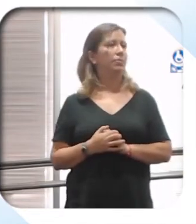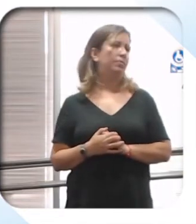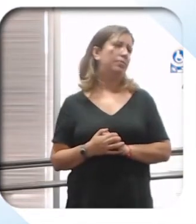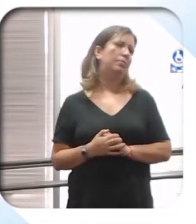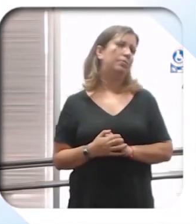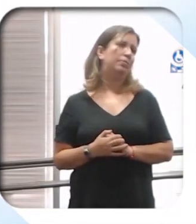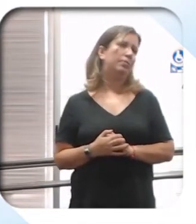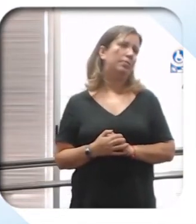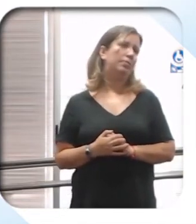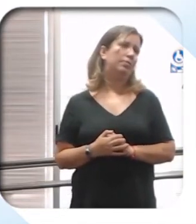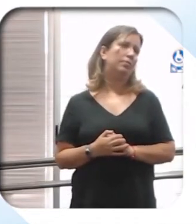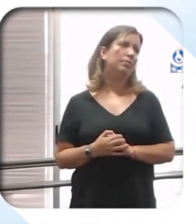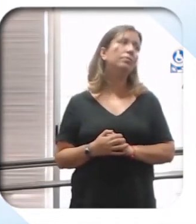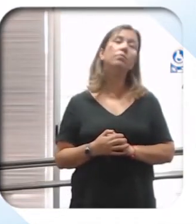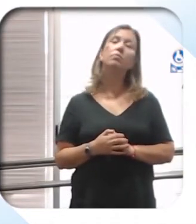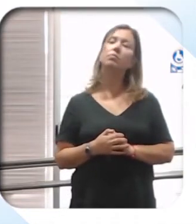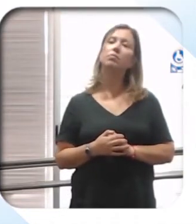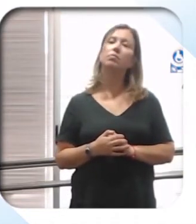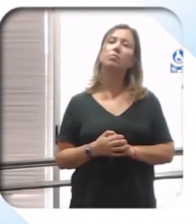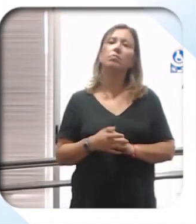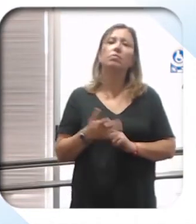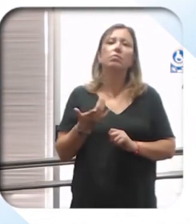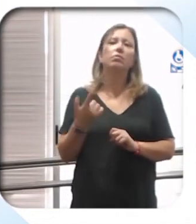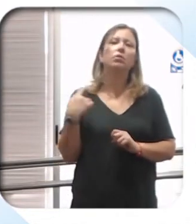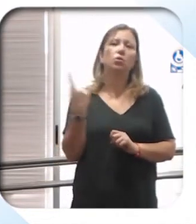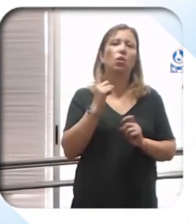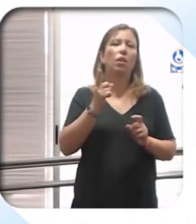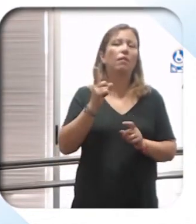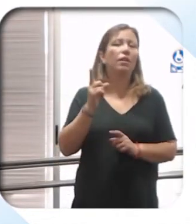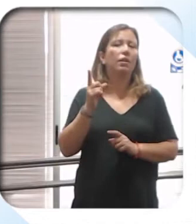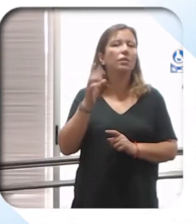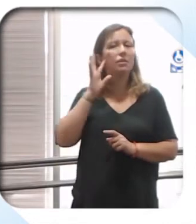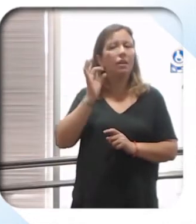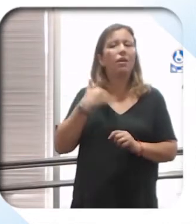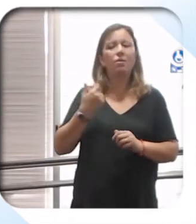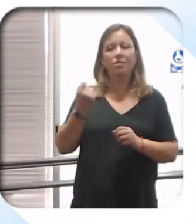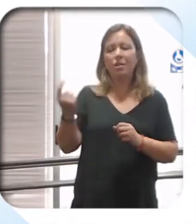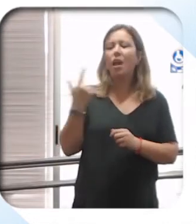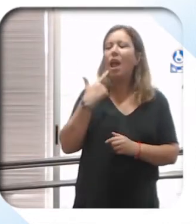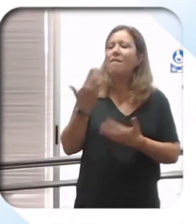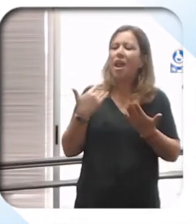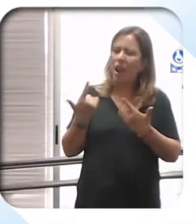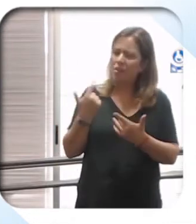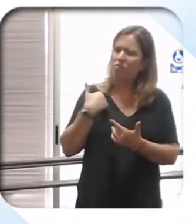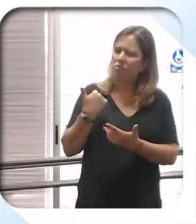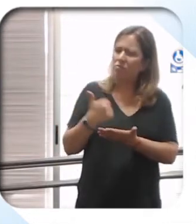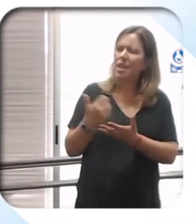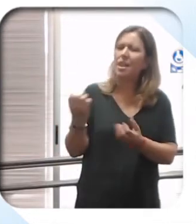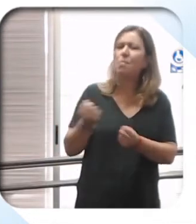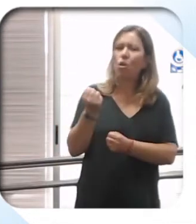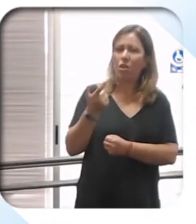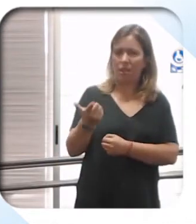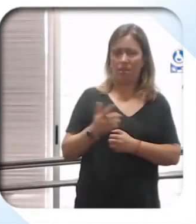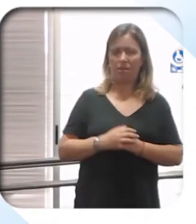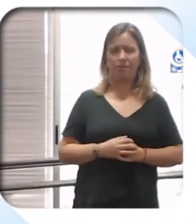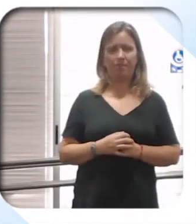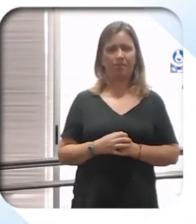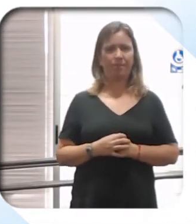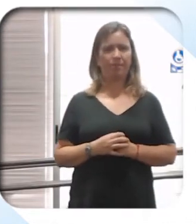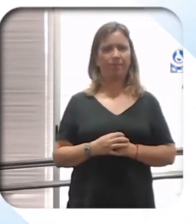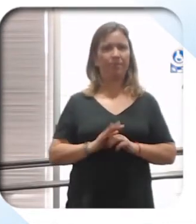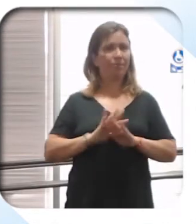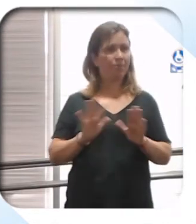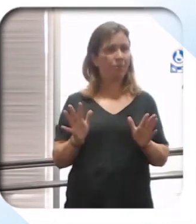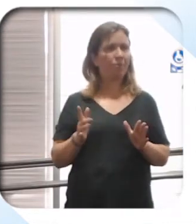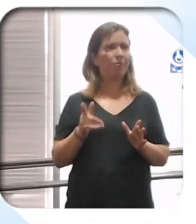y cosas maravillosas, ¿no? Que tenemos que escucharlos y darles lugar porque es muy valioso.